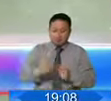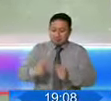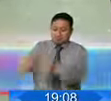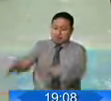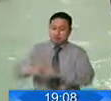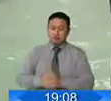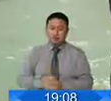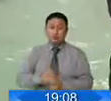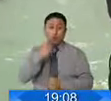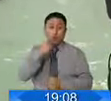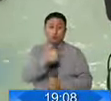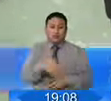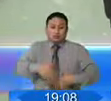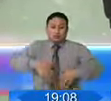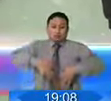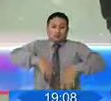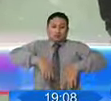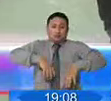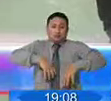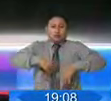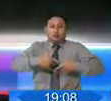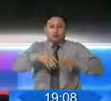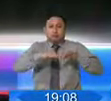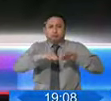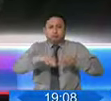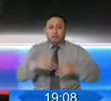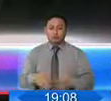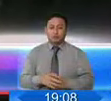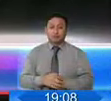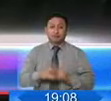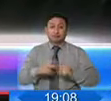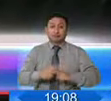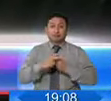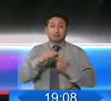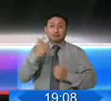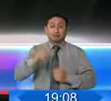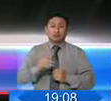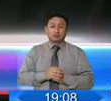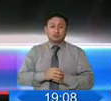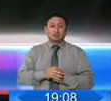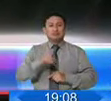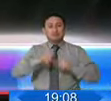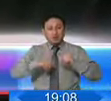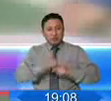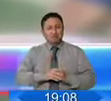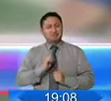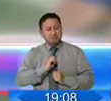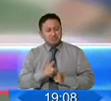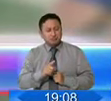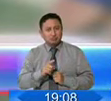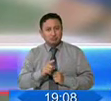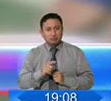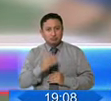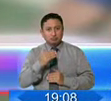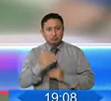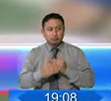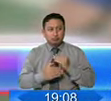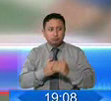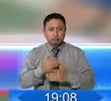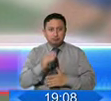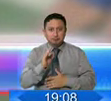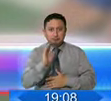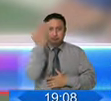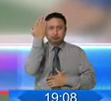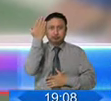aún temblando, relató los minutos de terror que vivió. En un inicio los sospechosos se mostraron amigables. En cuestión de segundos la tranquilidad se